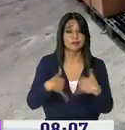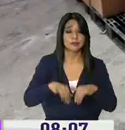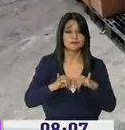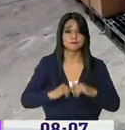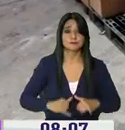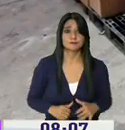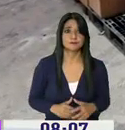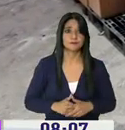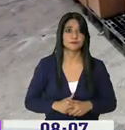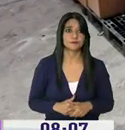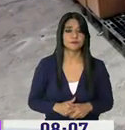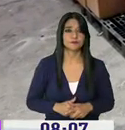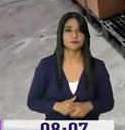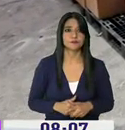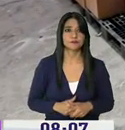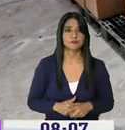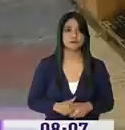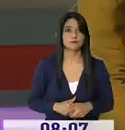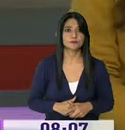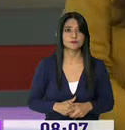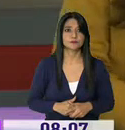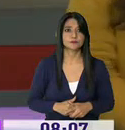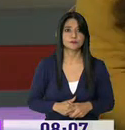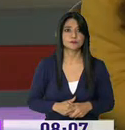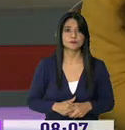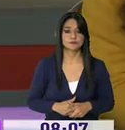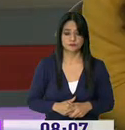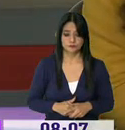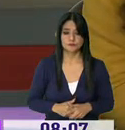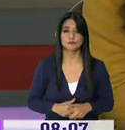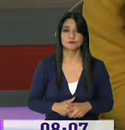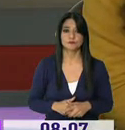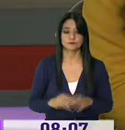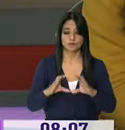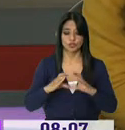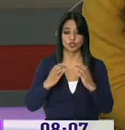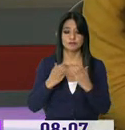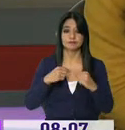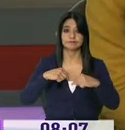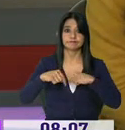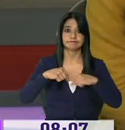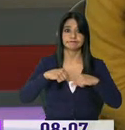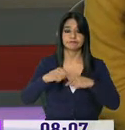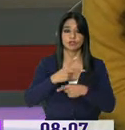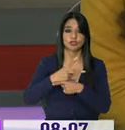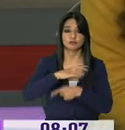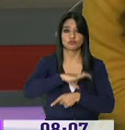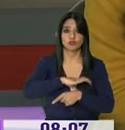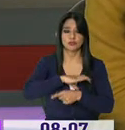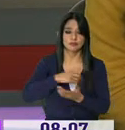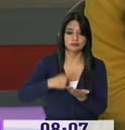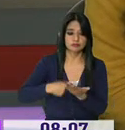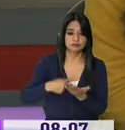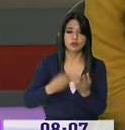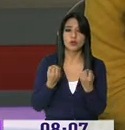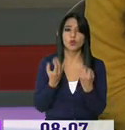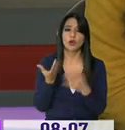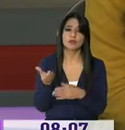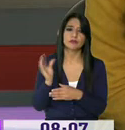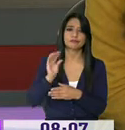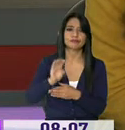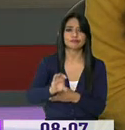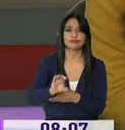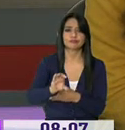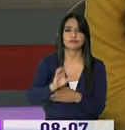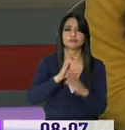Quito informó Iván Casamen. Y la Comisión de Movilidad del Consejo Metropolitano analiza el monto de subsidio que se entregará para